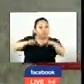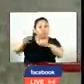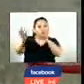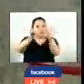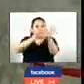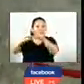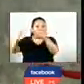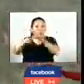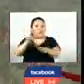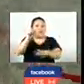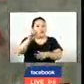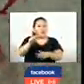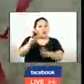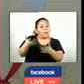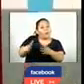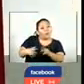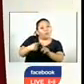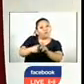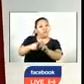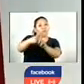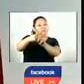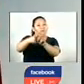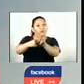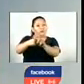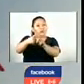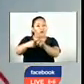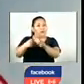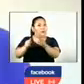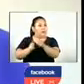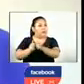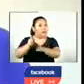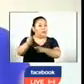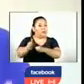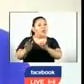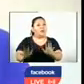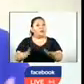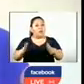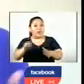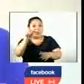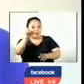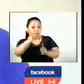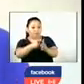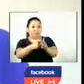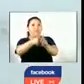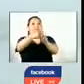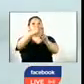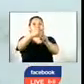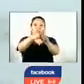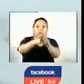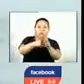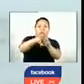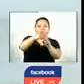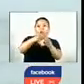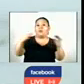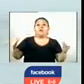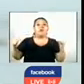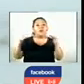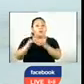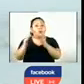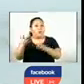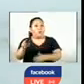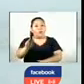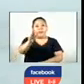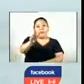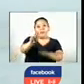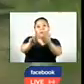en el Atlántico unas temperaturas terrestres que rompieron récord y a medida que estas temperaturas van en aumento pues aumentan a 26